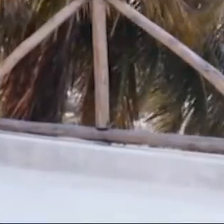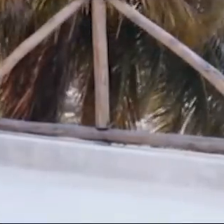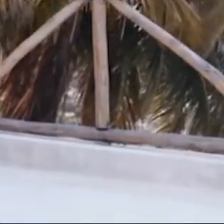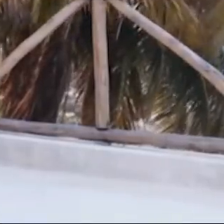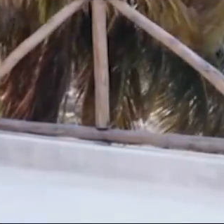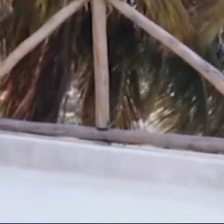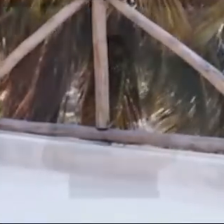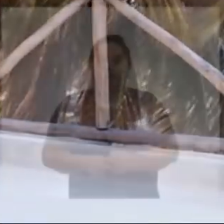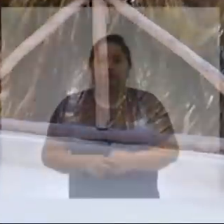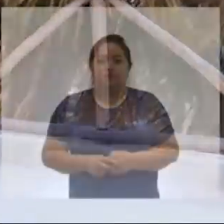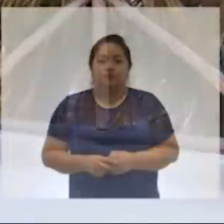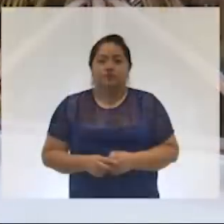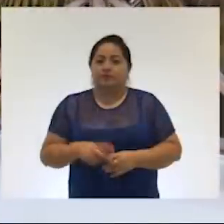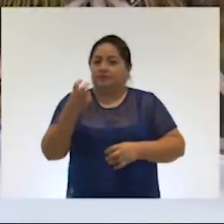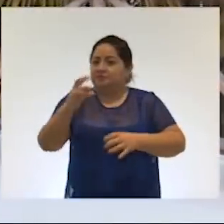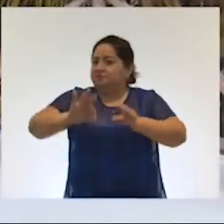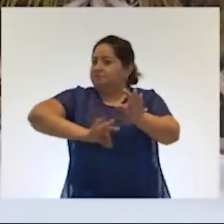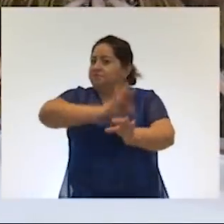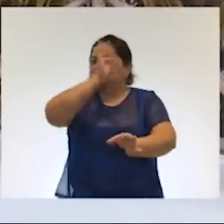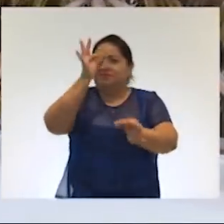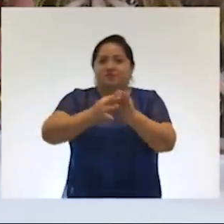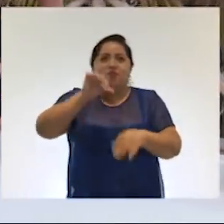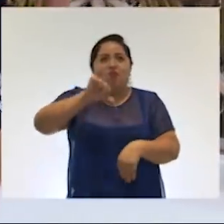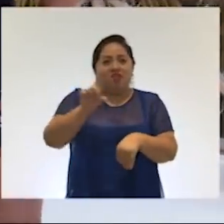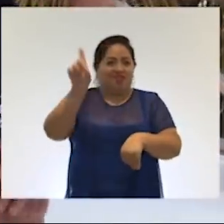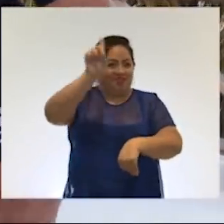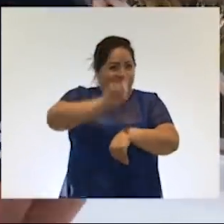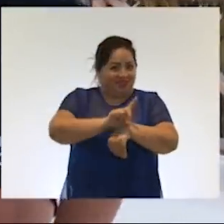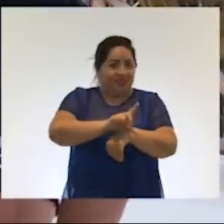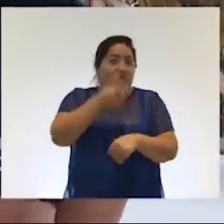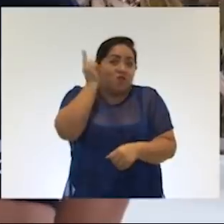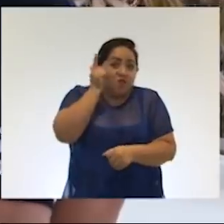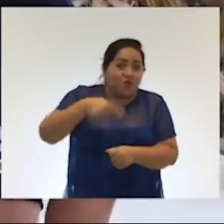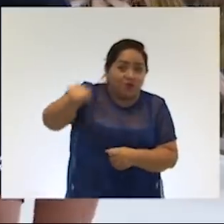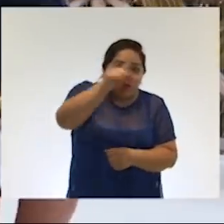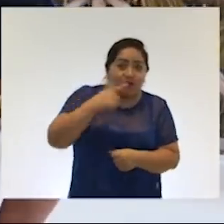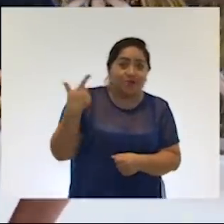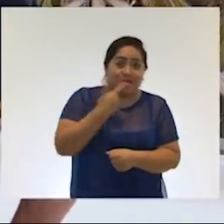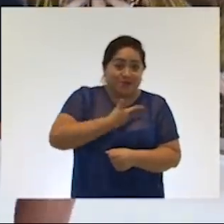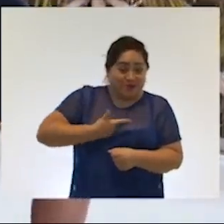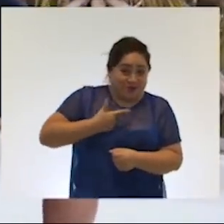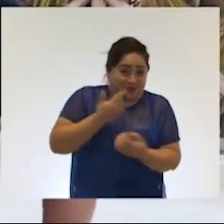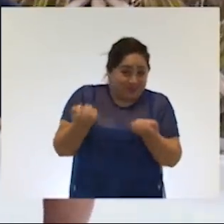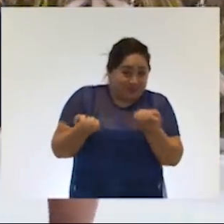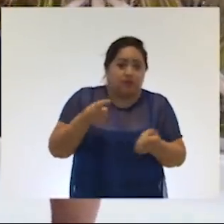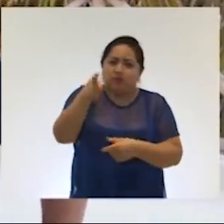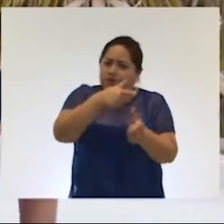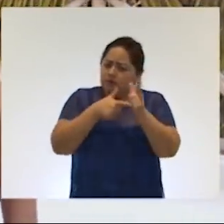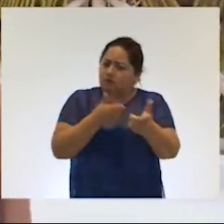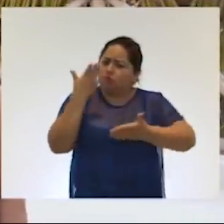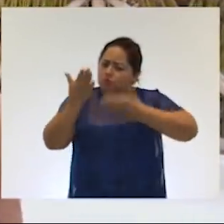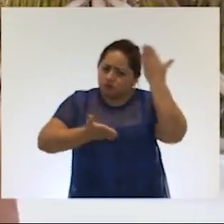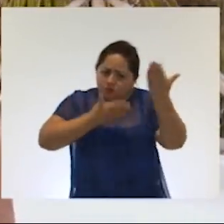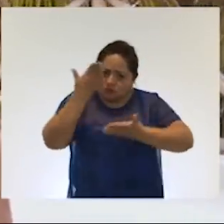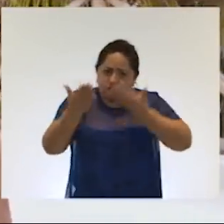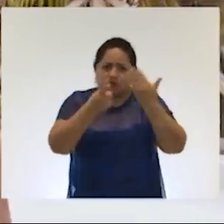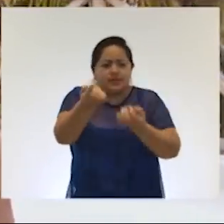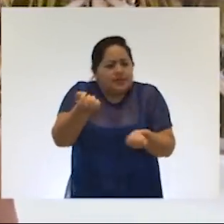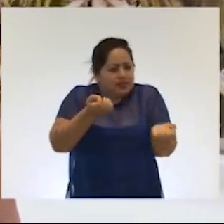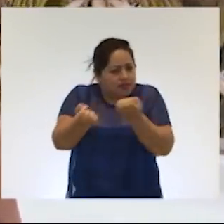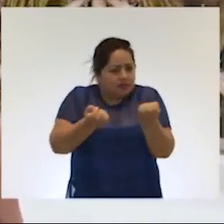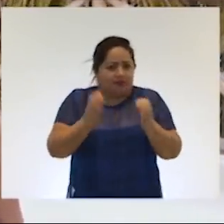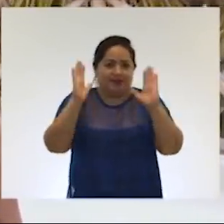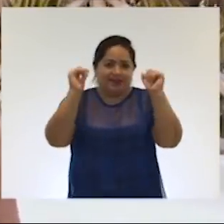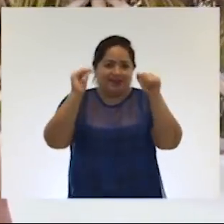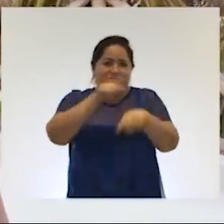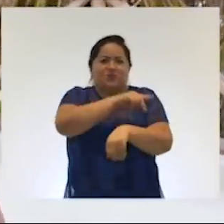Y con eso terminamos el día de hoy. Espero les haya gustado. Sigan estudiando y haciendo ejercicio. Se despide